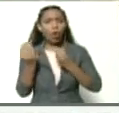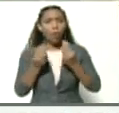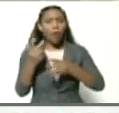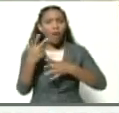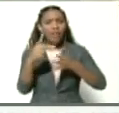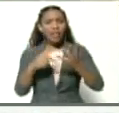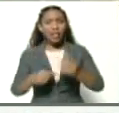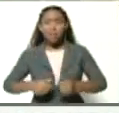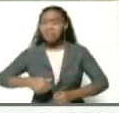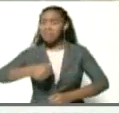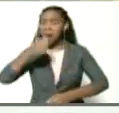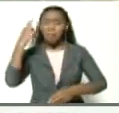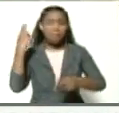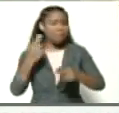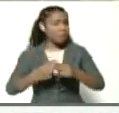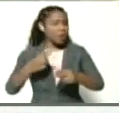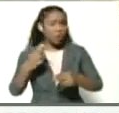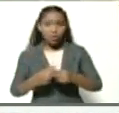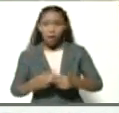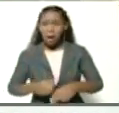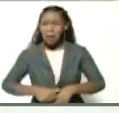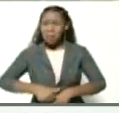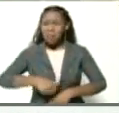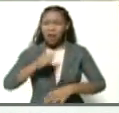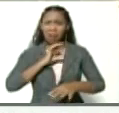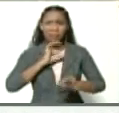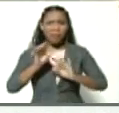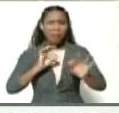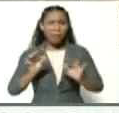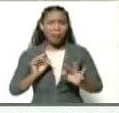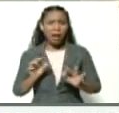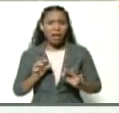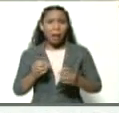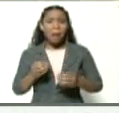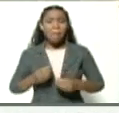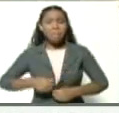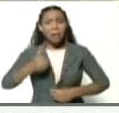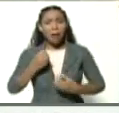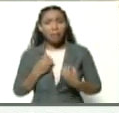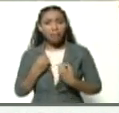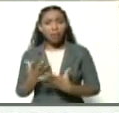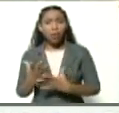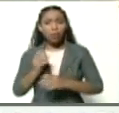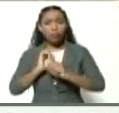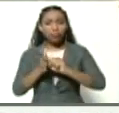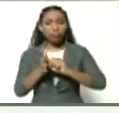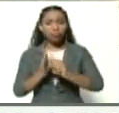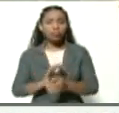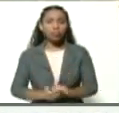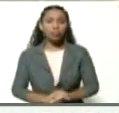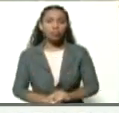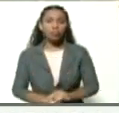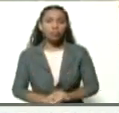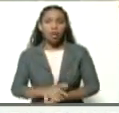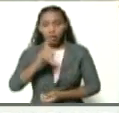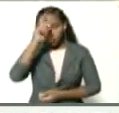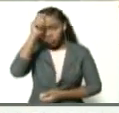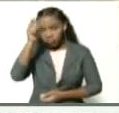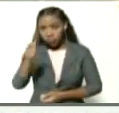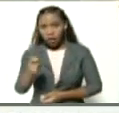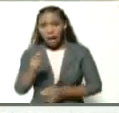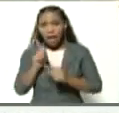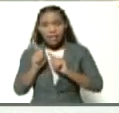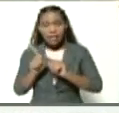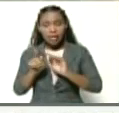más peligrosas, más contagiosas, más virulentas del coronavirus. Reconocidas así en el